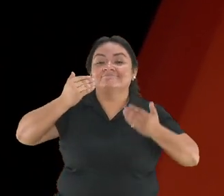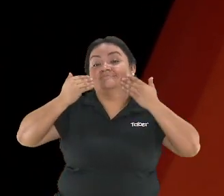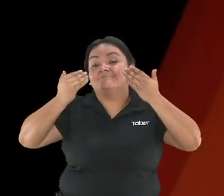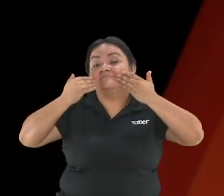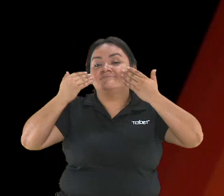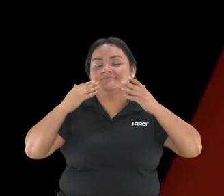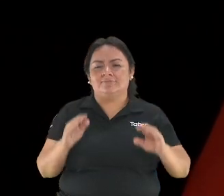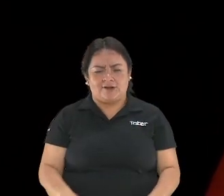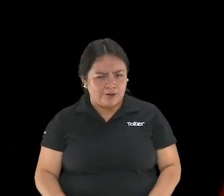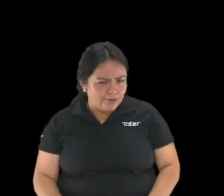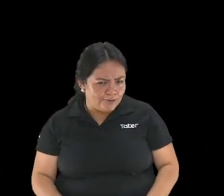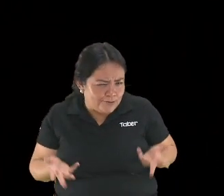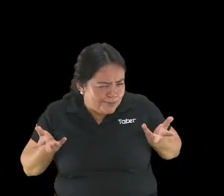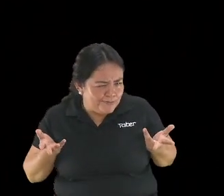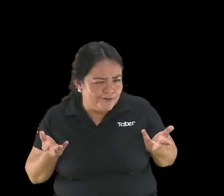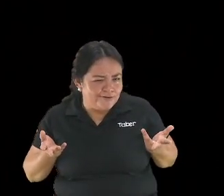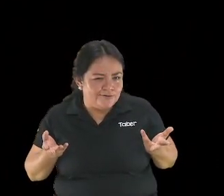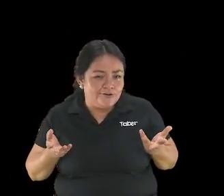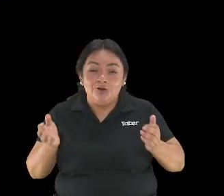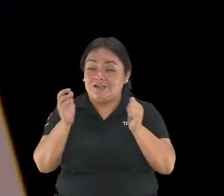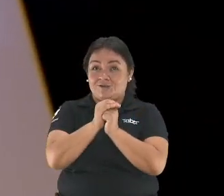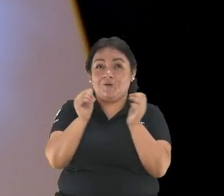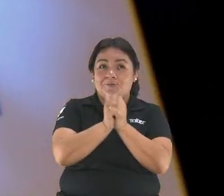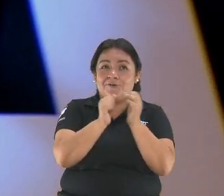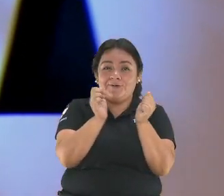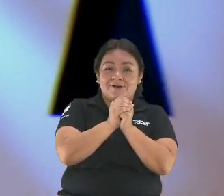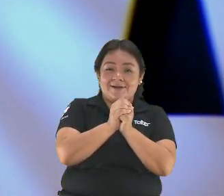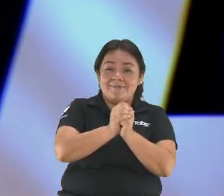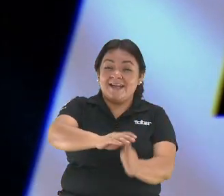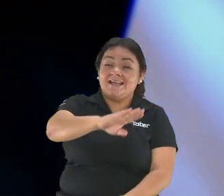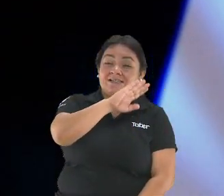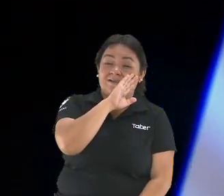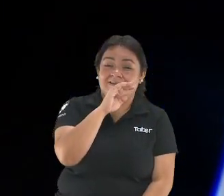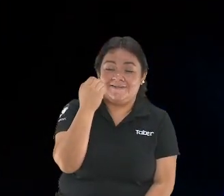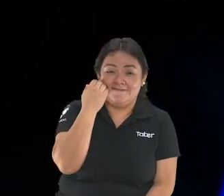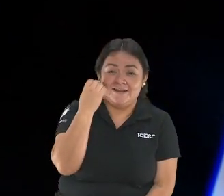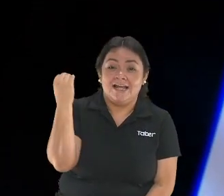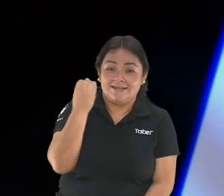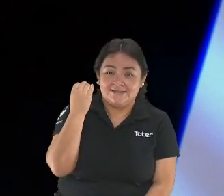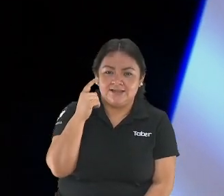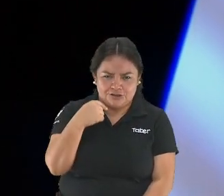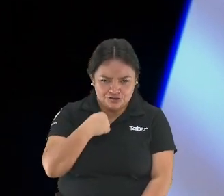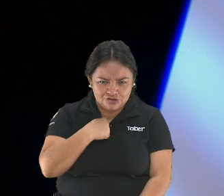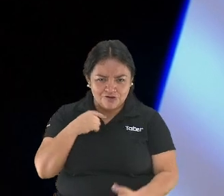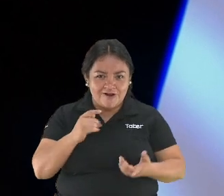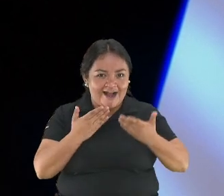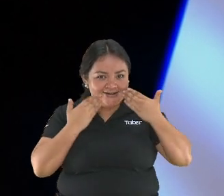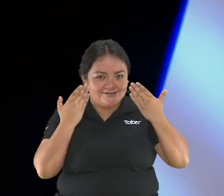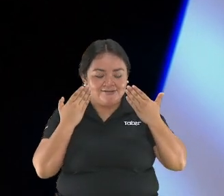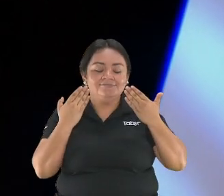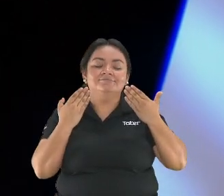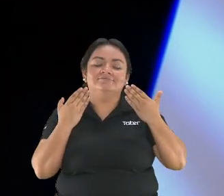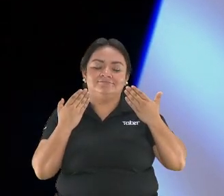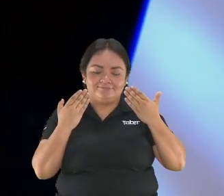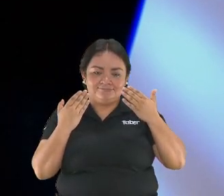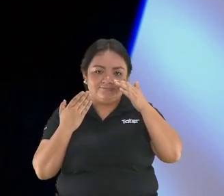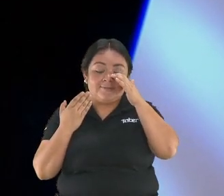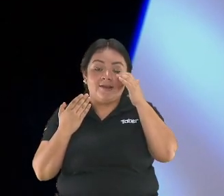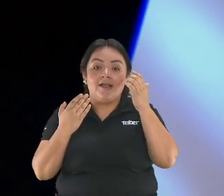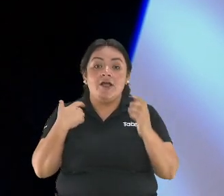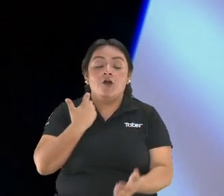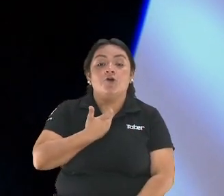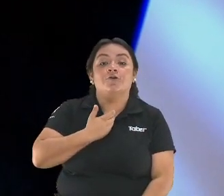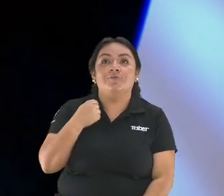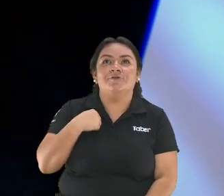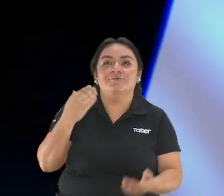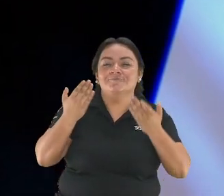perdón me voy a alegrar en la necesidad sí y cómo me puedo alegrar